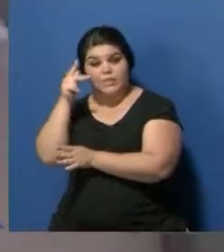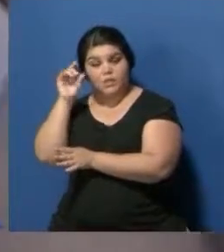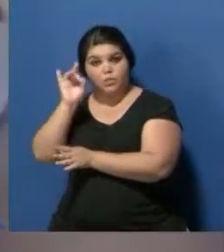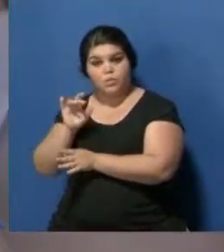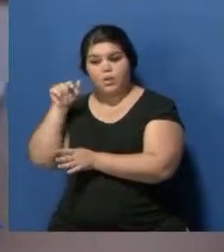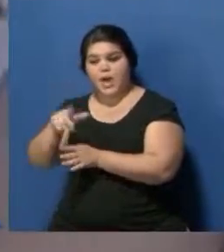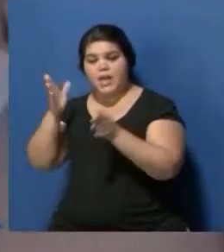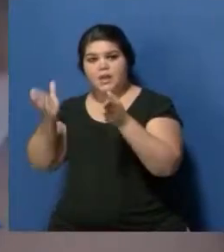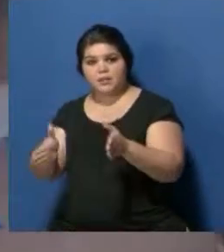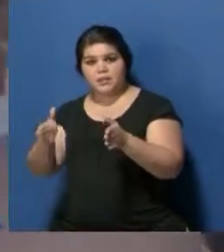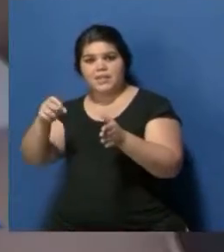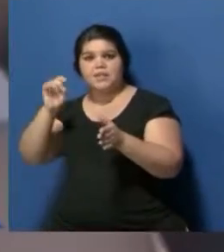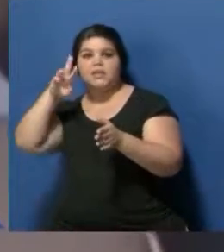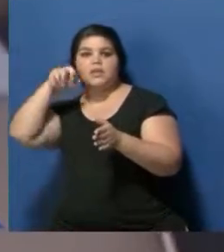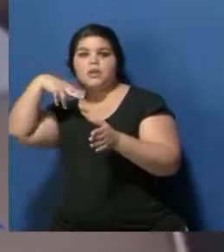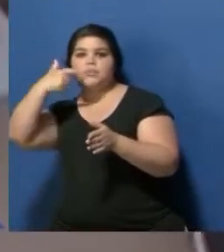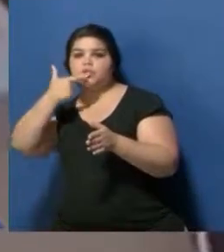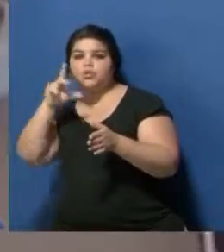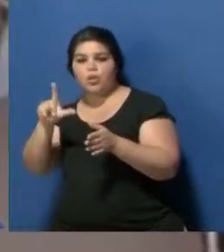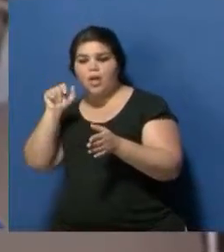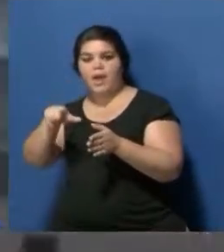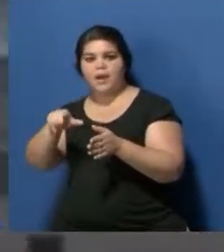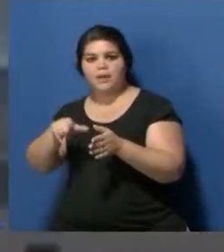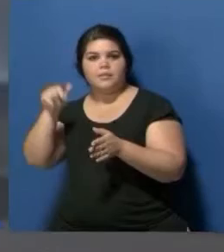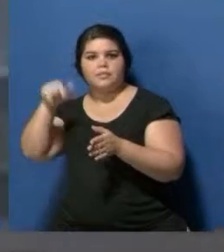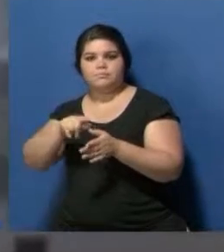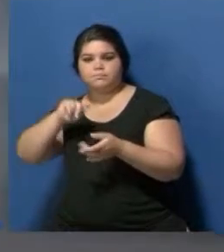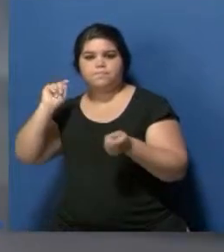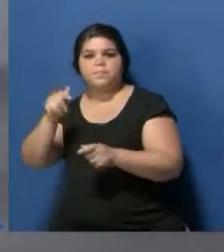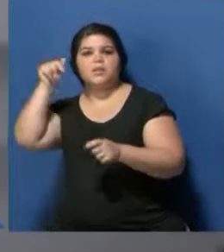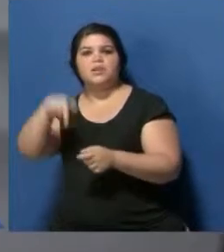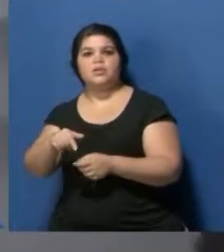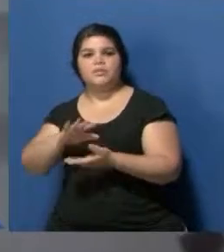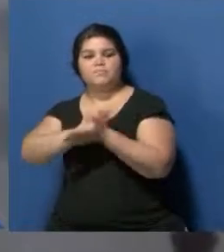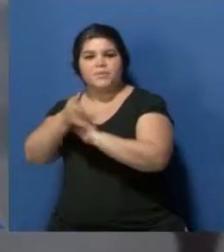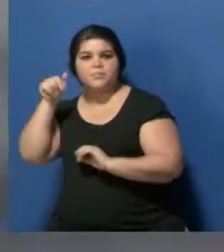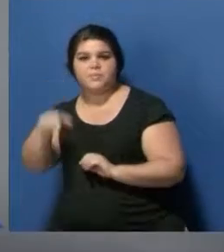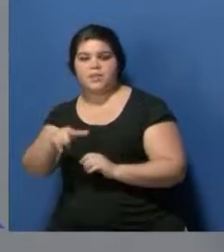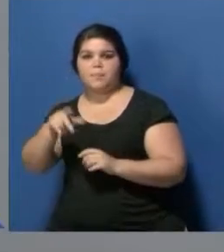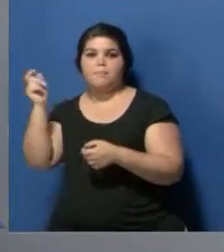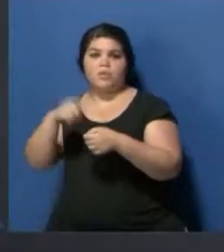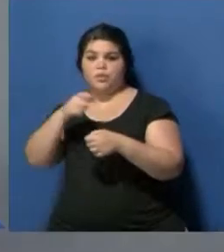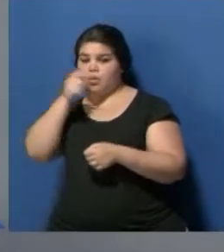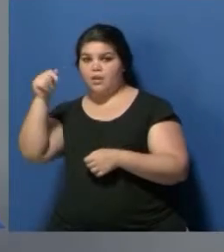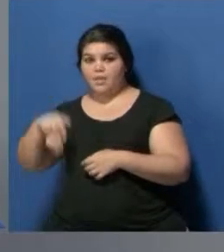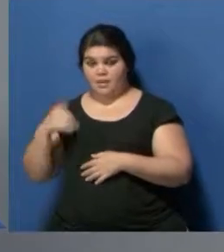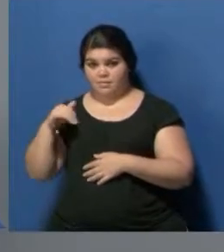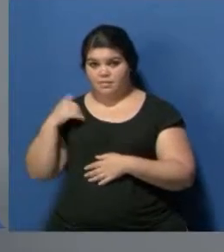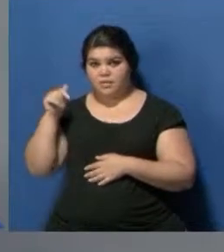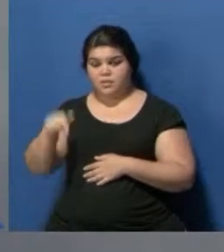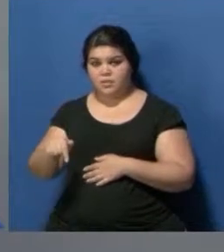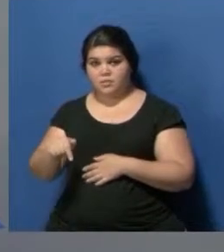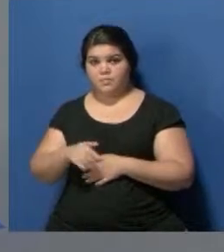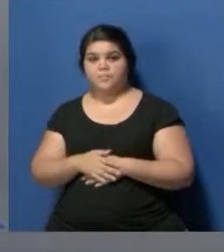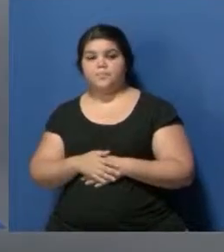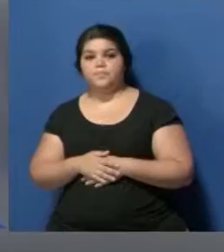hizo fue depredar totalmente el recurso petrolero argentino. Luego, aparentemente se le expropia, pero sin embargo no se le